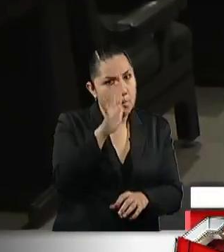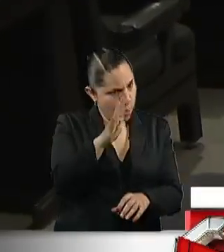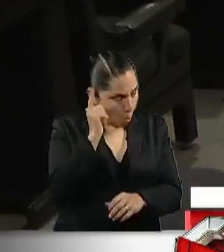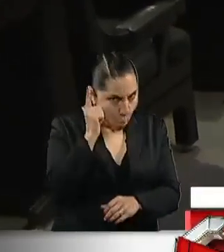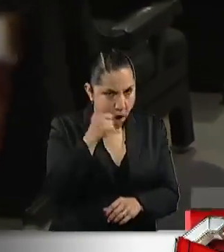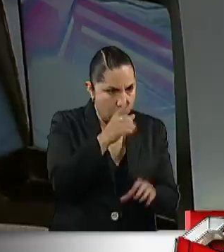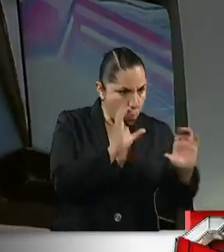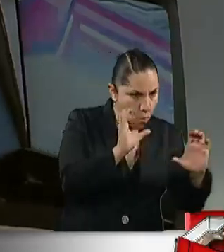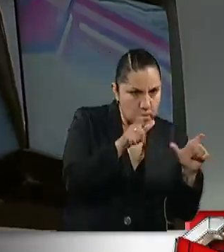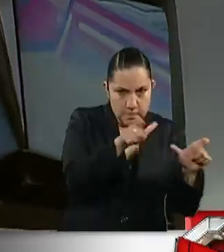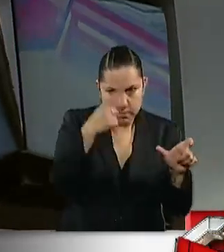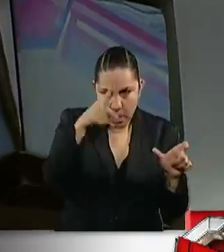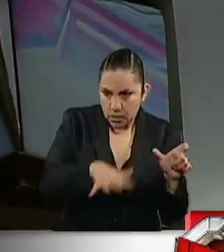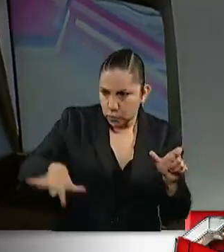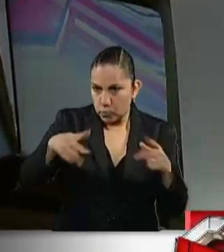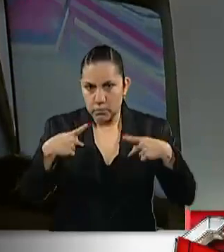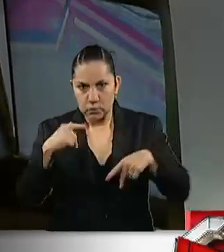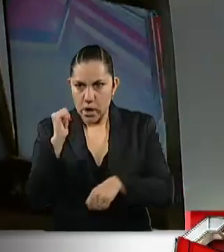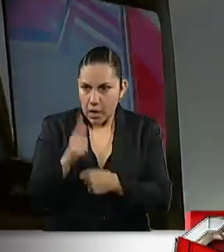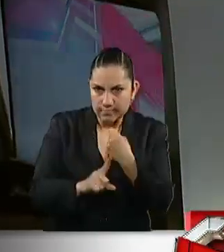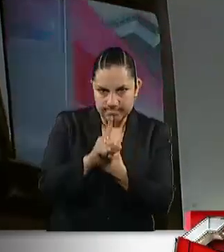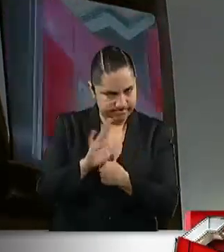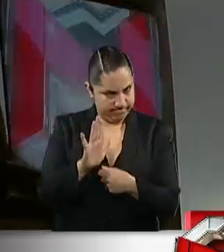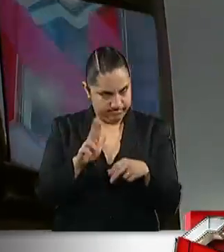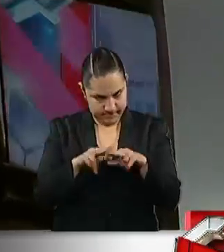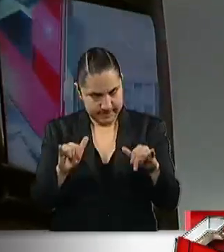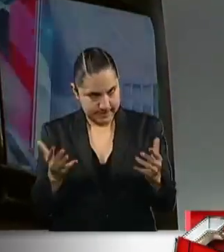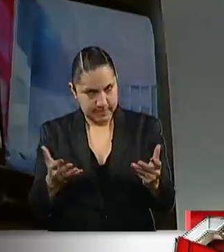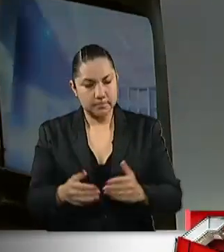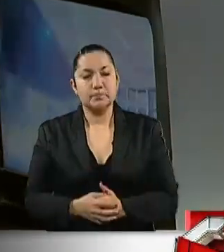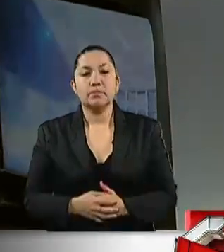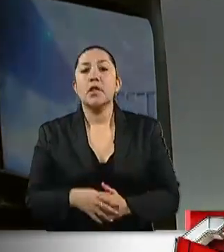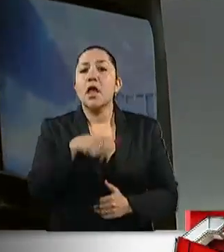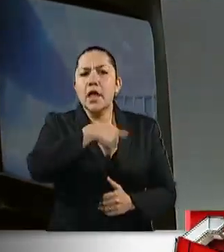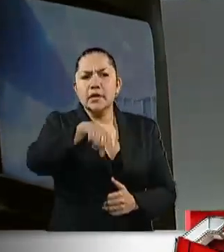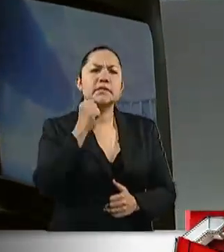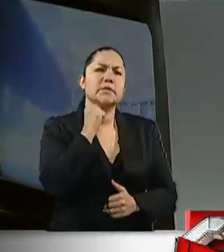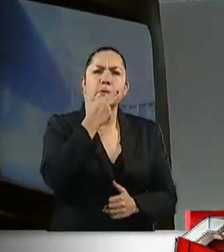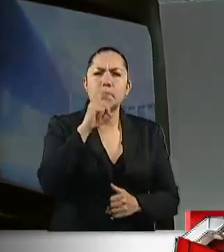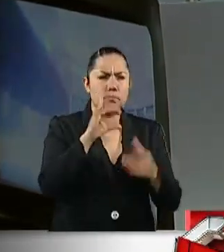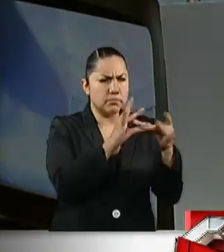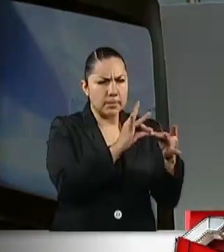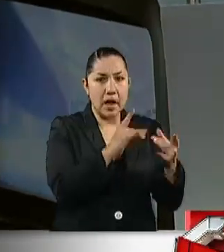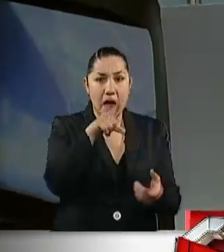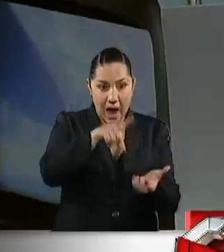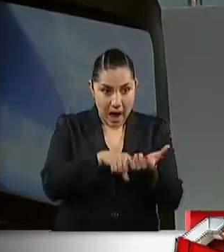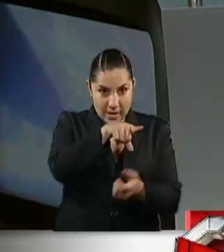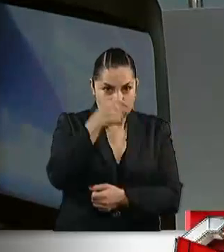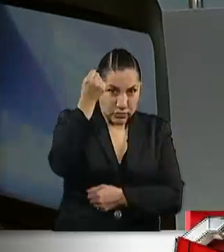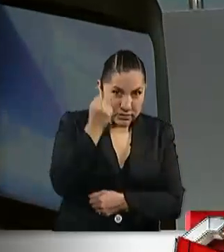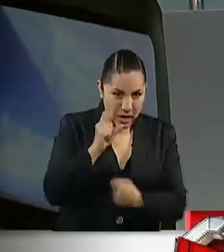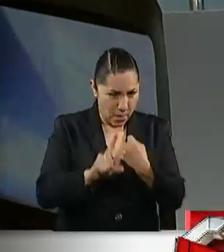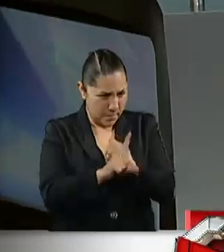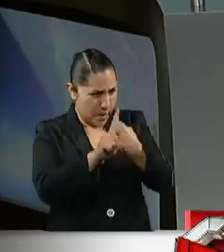civil. Senadoras también plantearon que la reacción de la delincuencia en Sinaloa debe derivar en reflexionar en